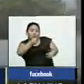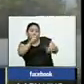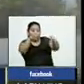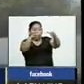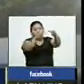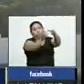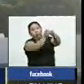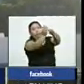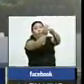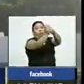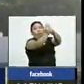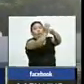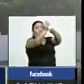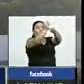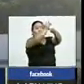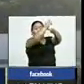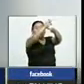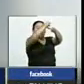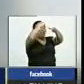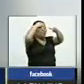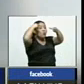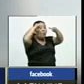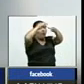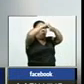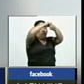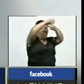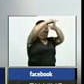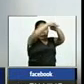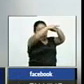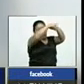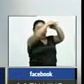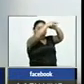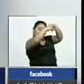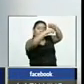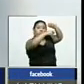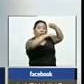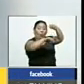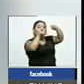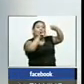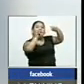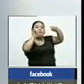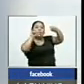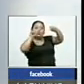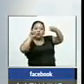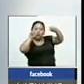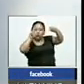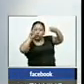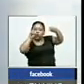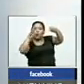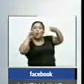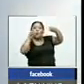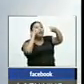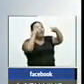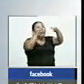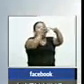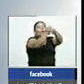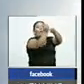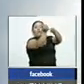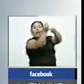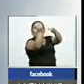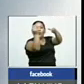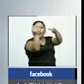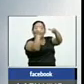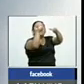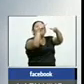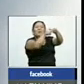columna de humo y cenizas se esparcía varios kilómetros. Stromboli, llamado por algunos el faro del Mediterráneo,